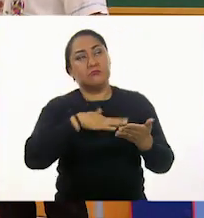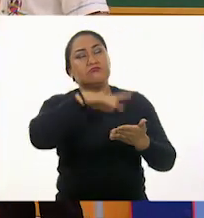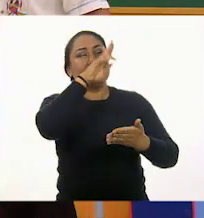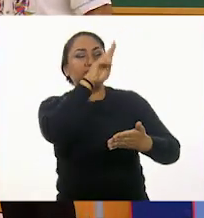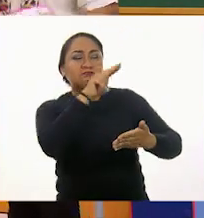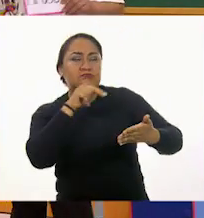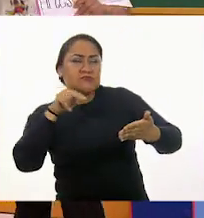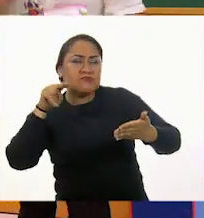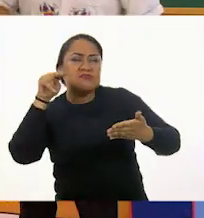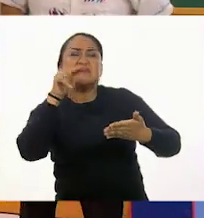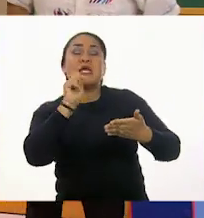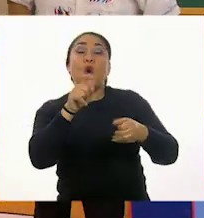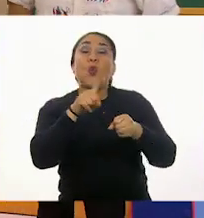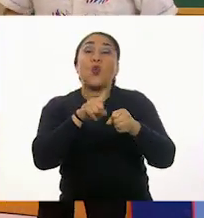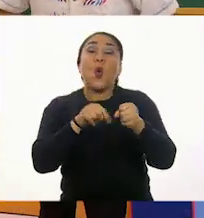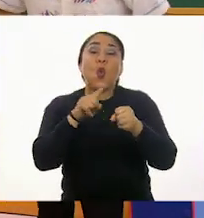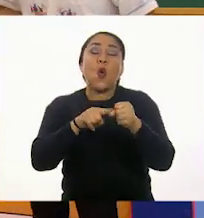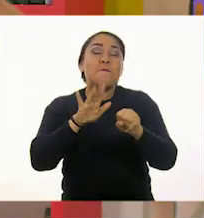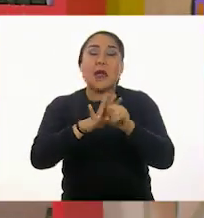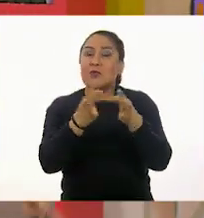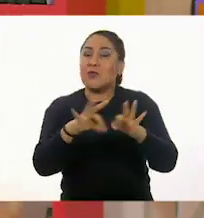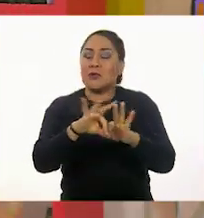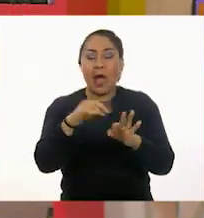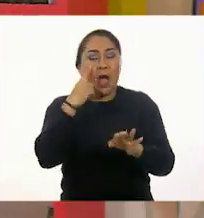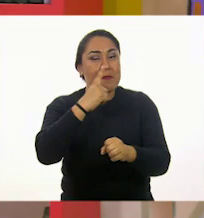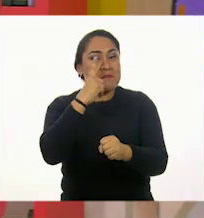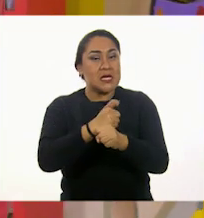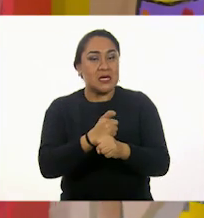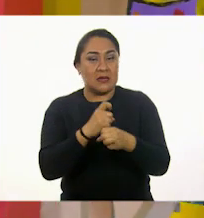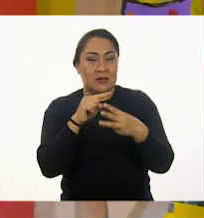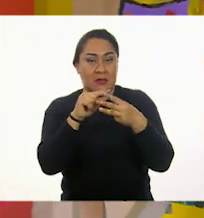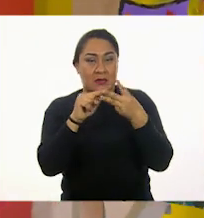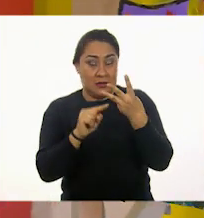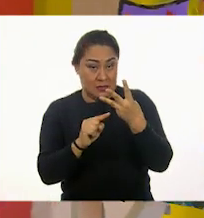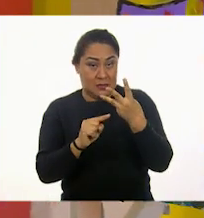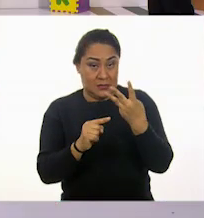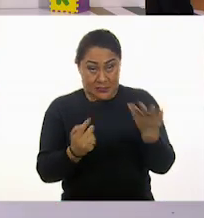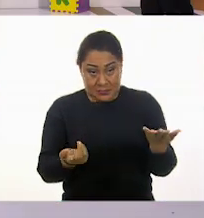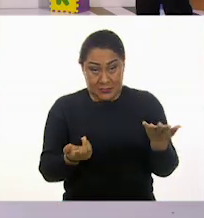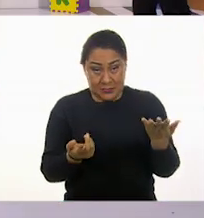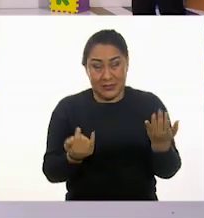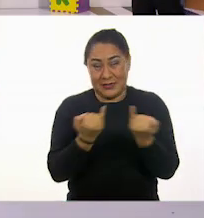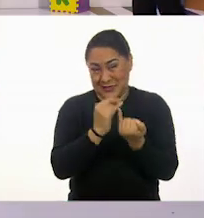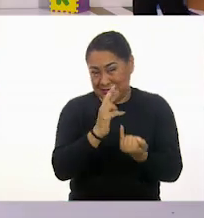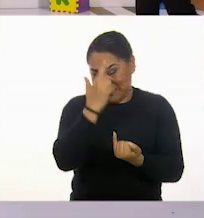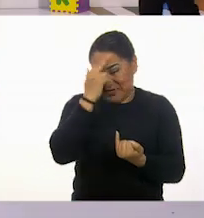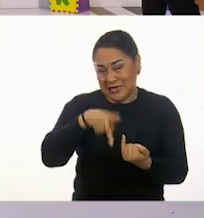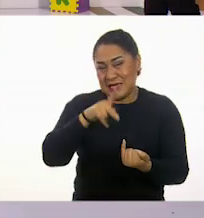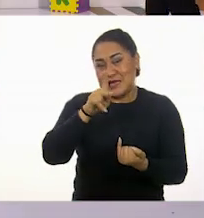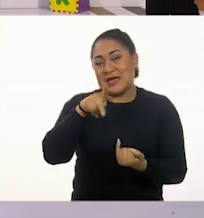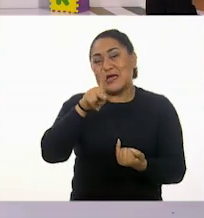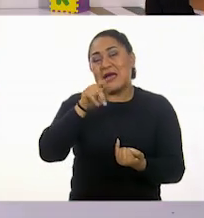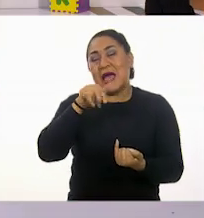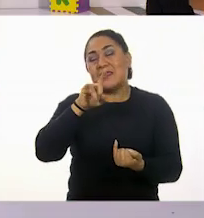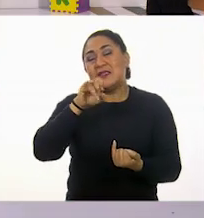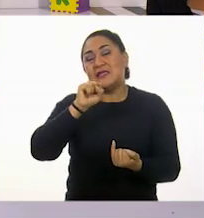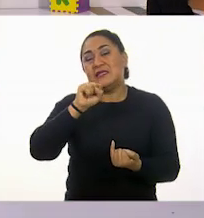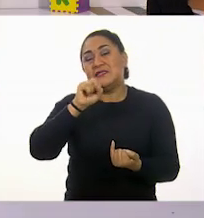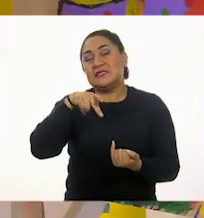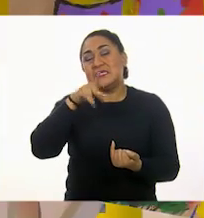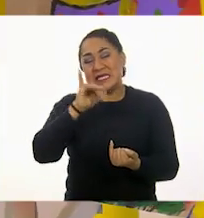pues los colores primarios, como Ay, sí. Kandinsky. Ay, sí, aquí ¿Te está acuerdas el de esa rojo. clase?